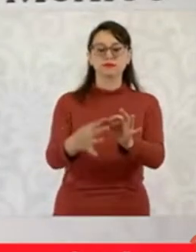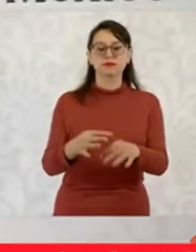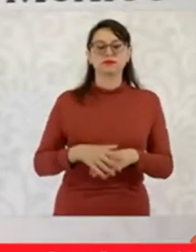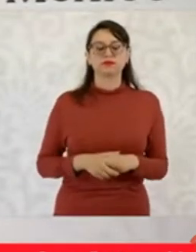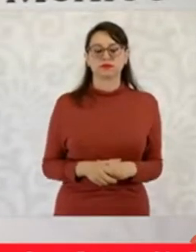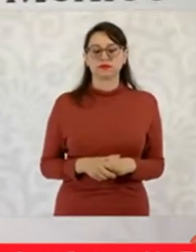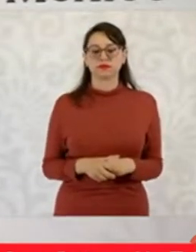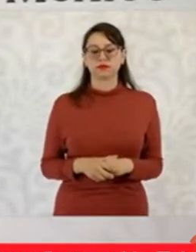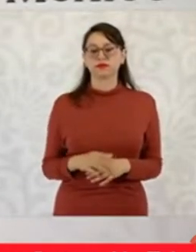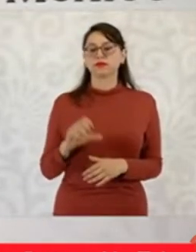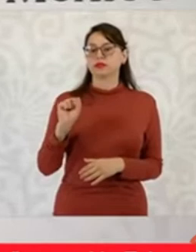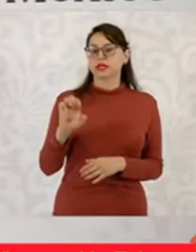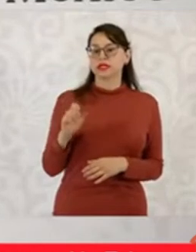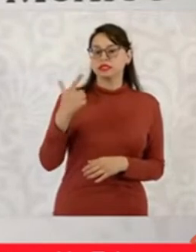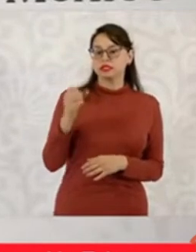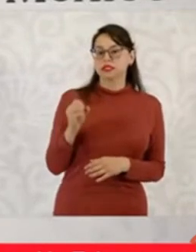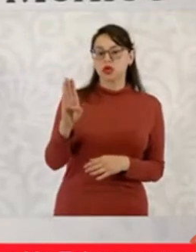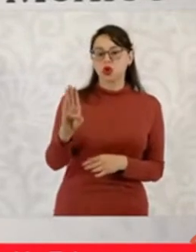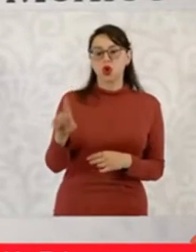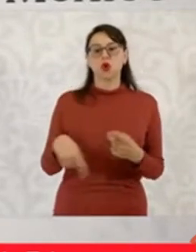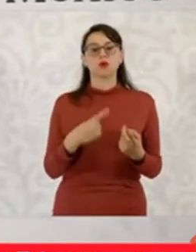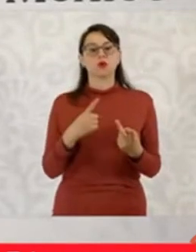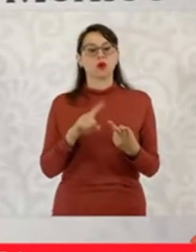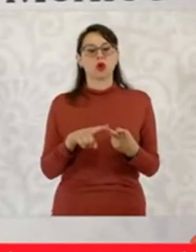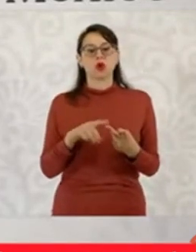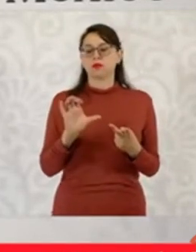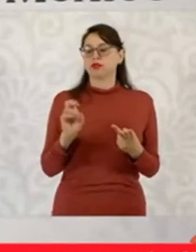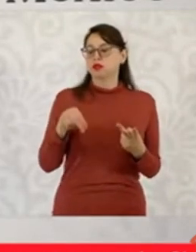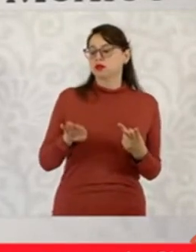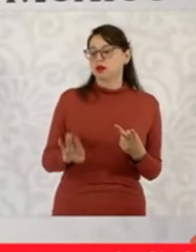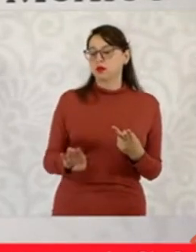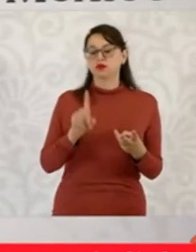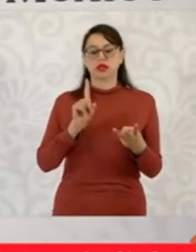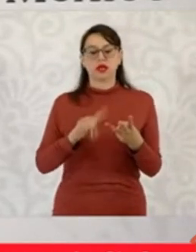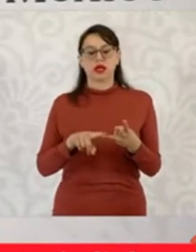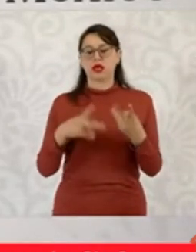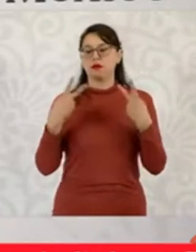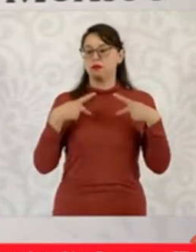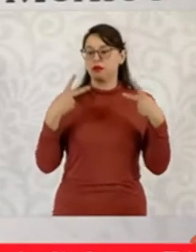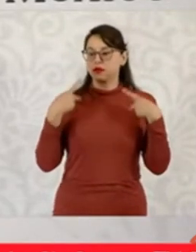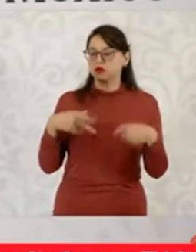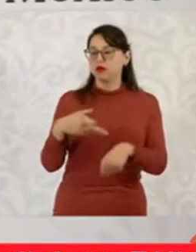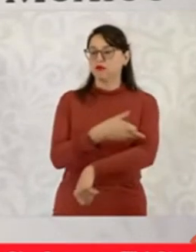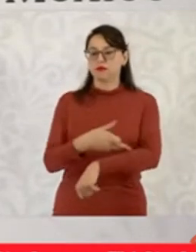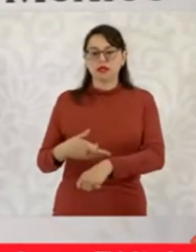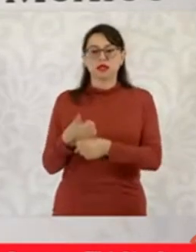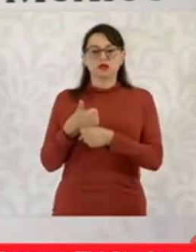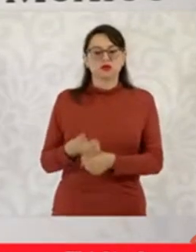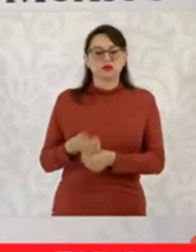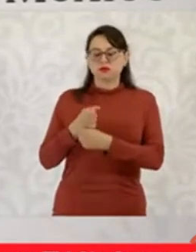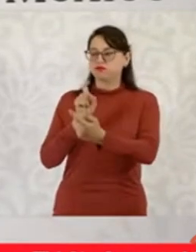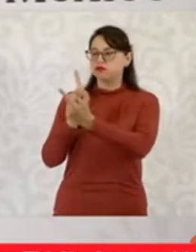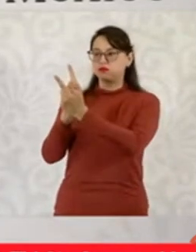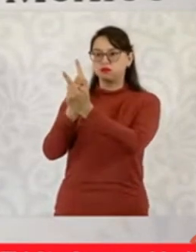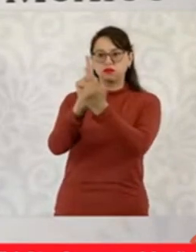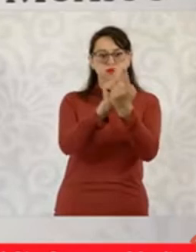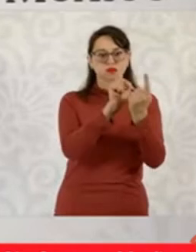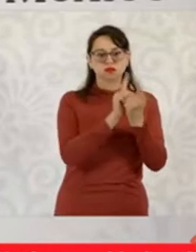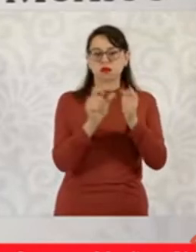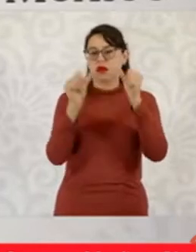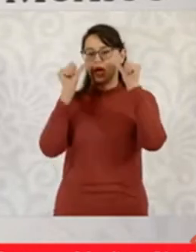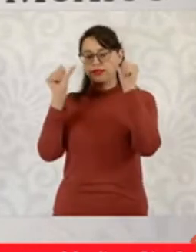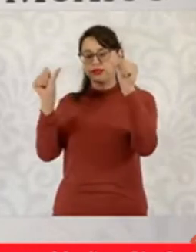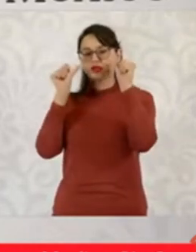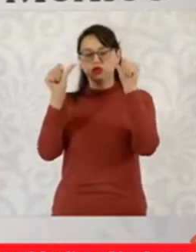Y la Secretaría de Gobernación, la Comisión de Búsqueda, atender a los colectivos, a las familiares de